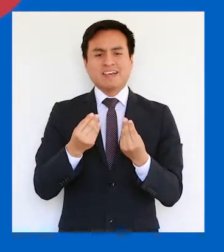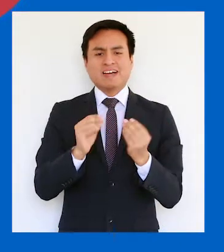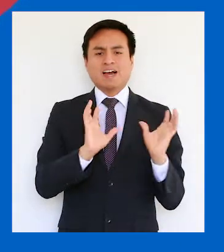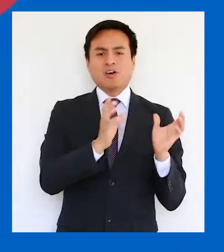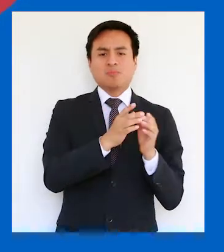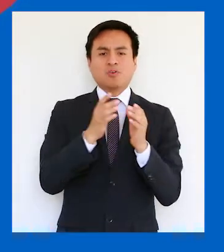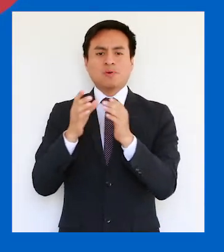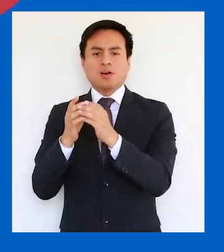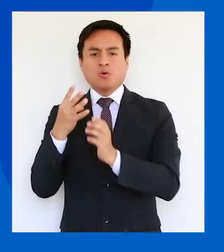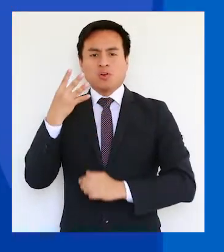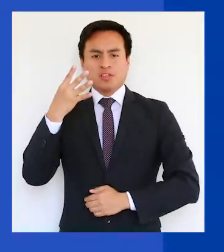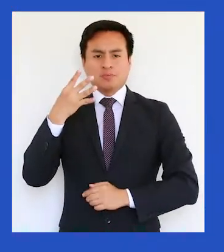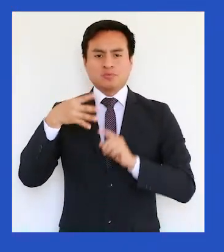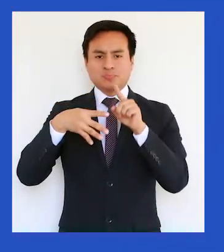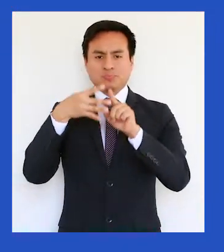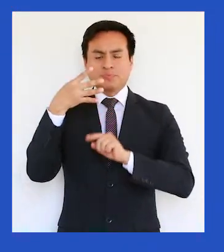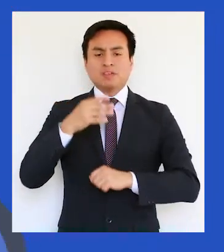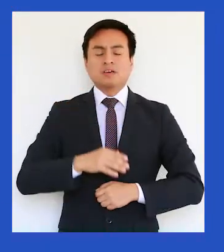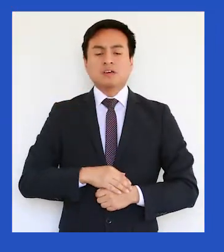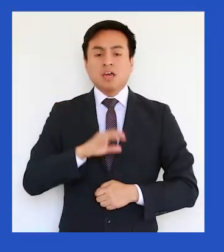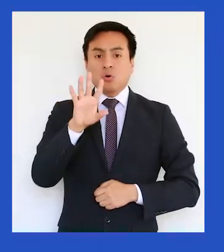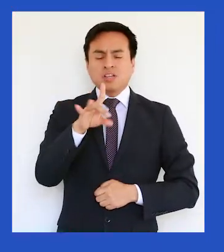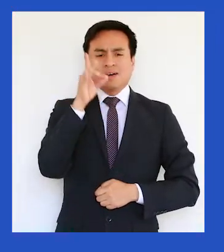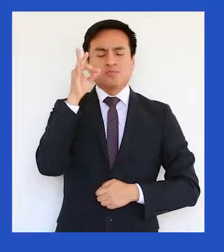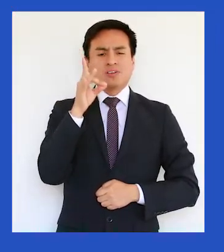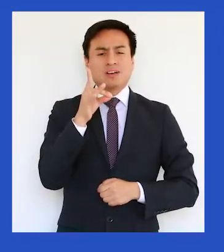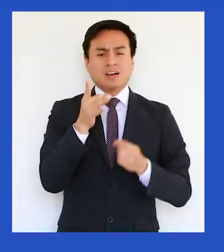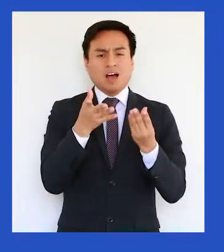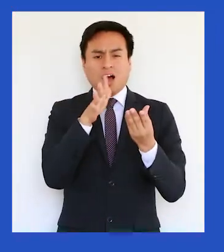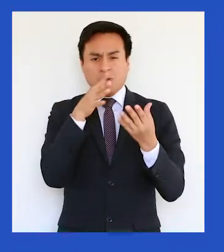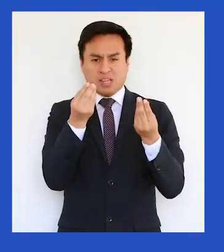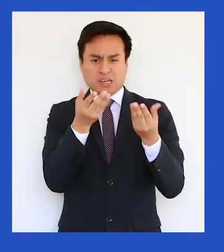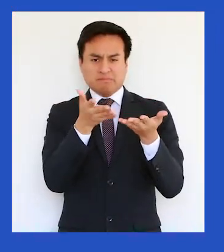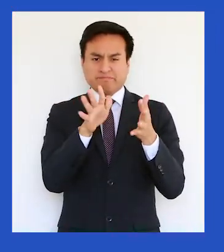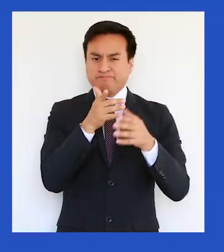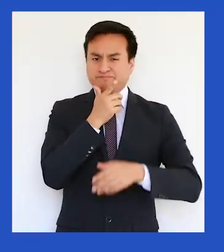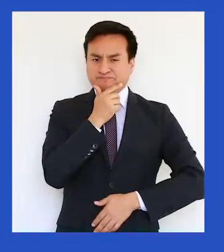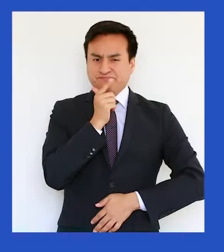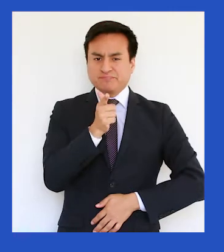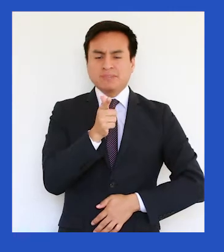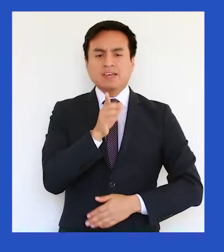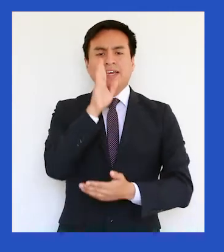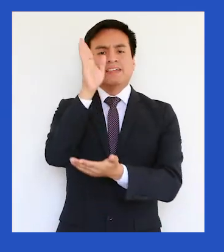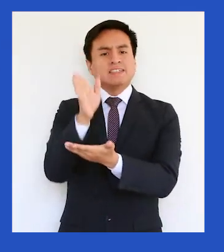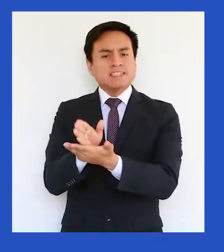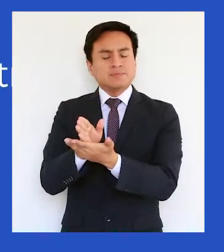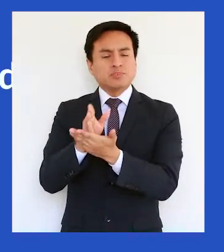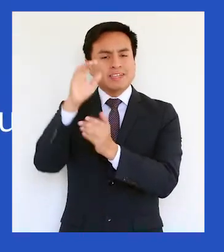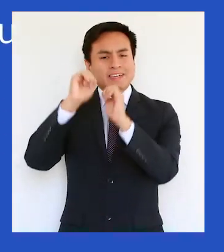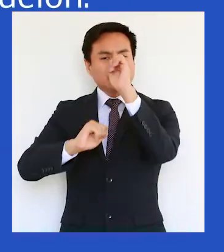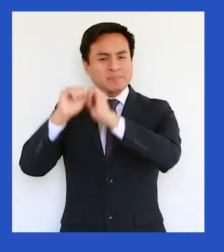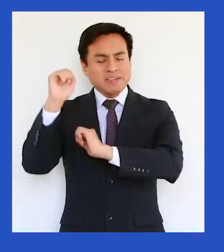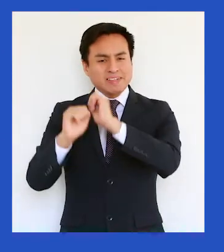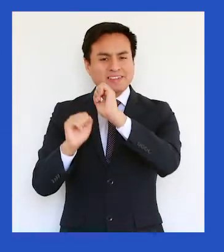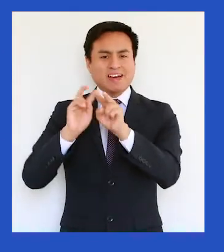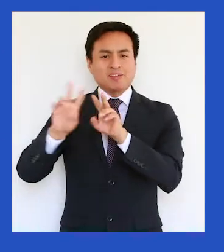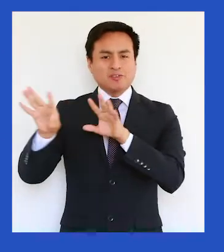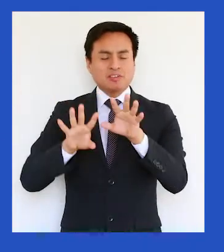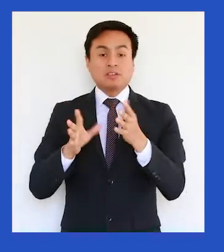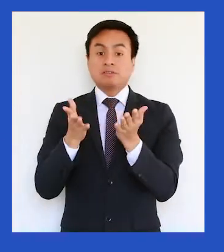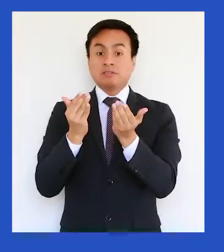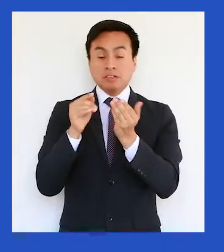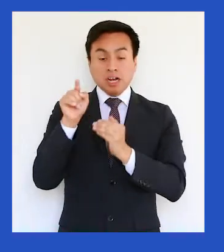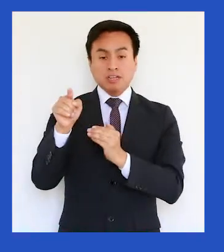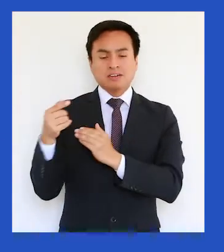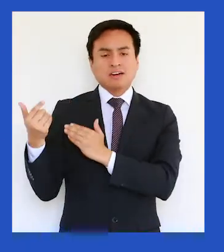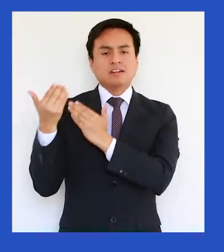agrupan en 4 tipos. Si encontramos que la calidad del agua no es satisfactoria, exigimos a las empresas las acciones necesarias